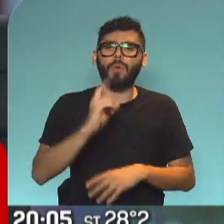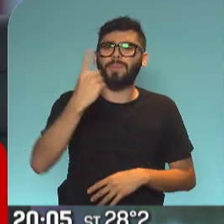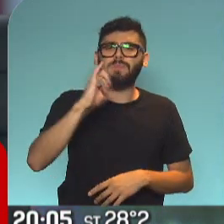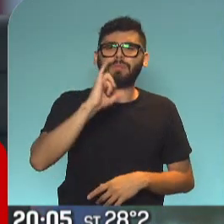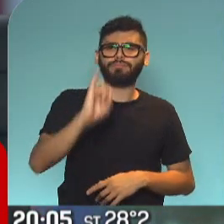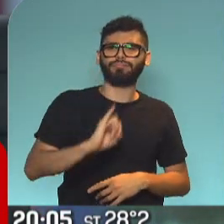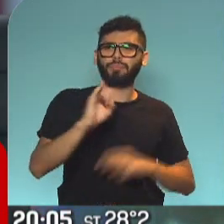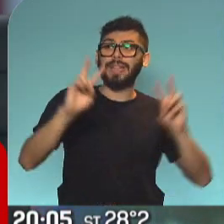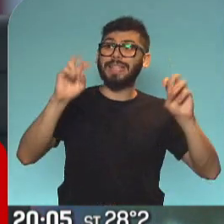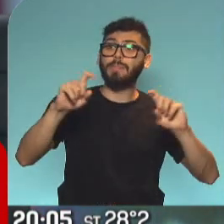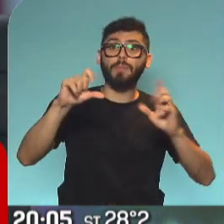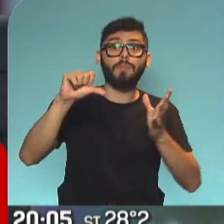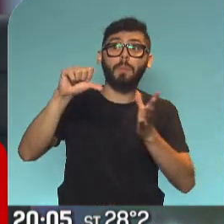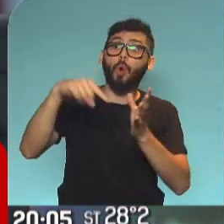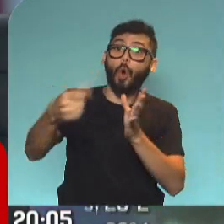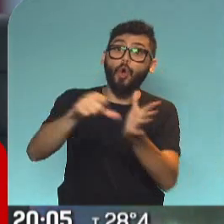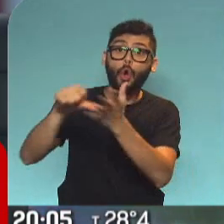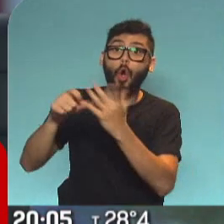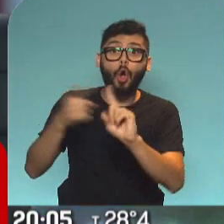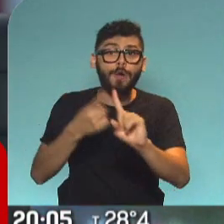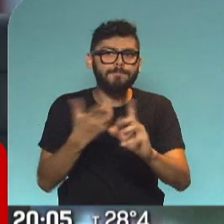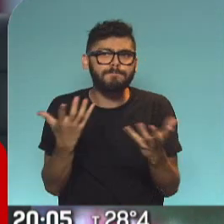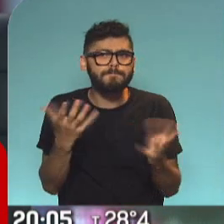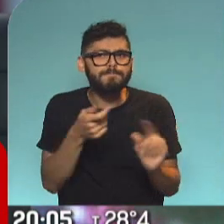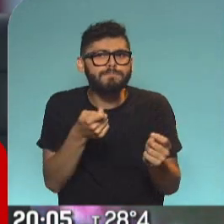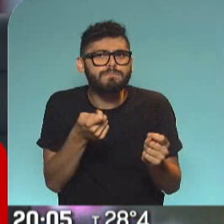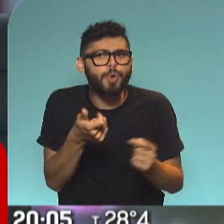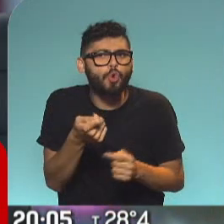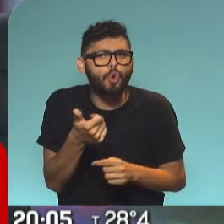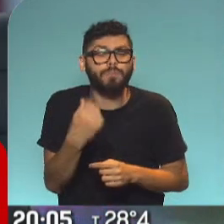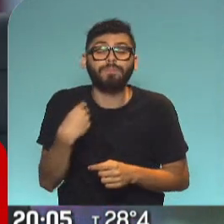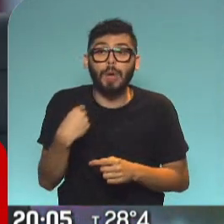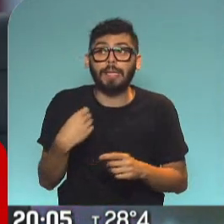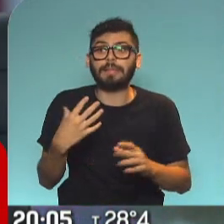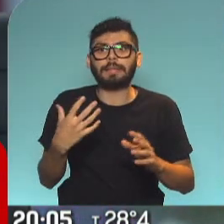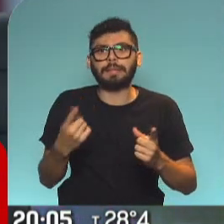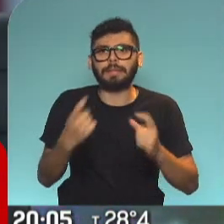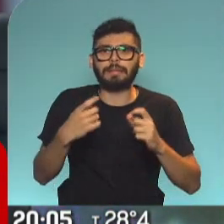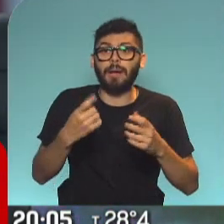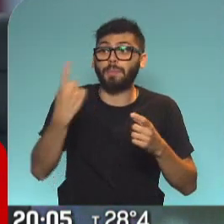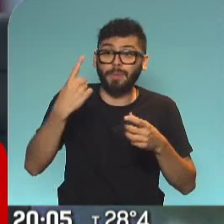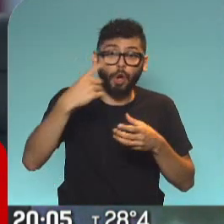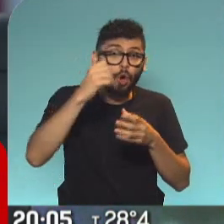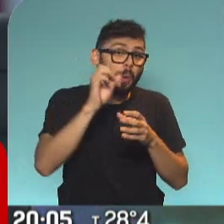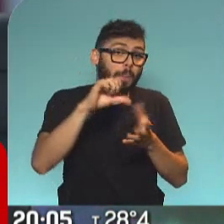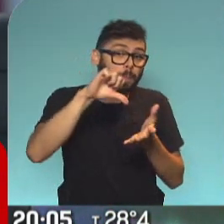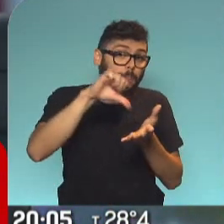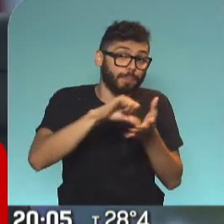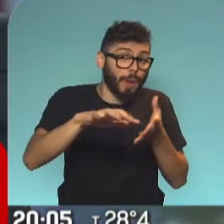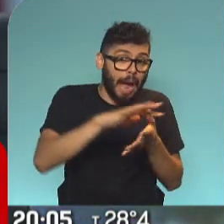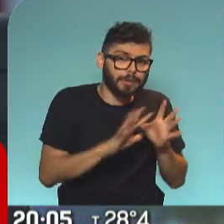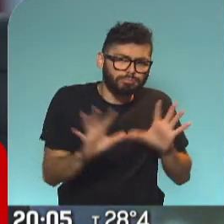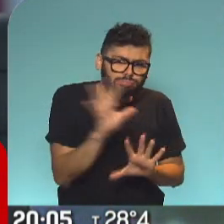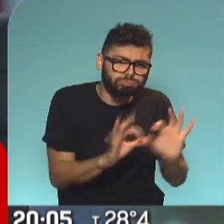mandatarios a el tema de política exterior. ¿Por qué? Porque tiene un gran conflicto interno que debe ordenar puertas adentro para después salir con una